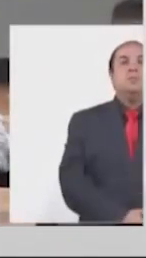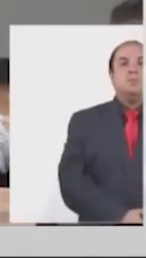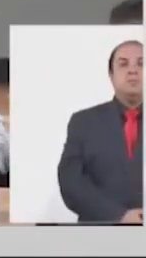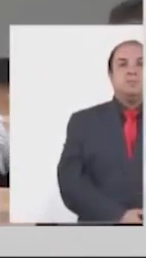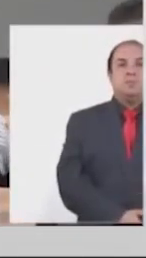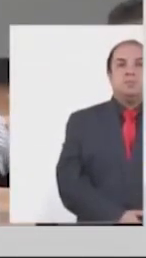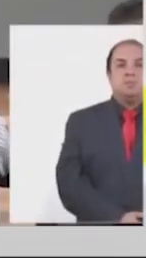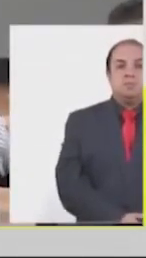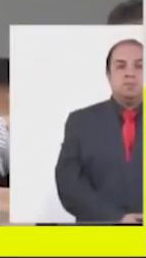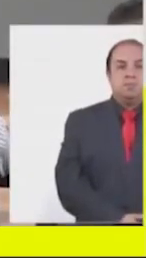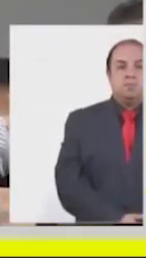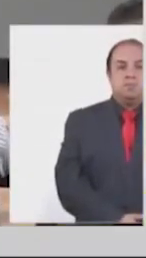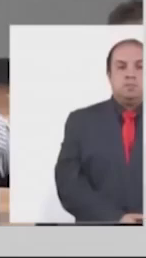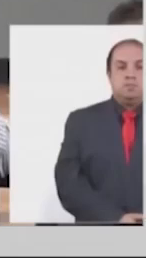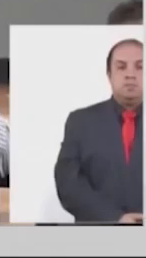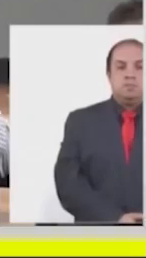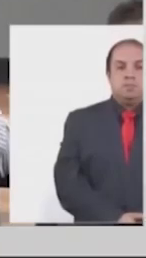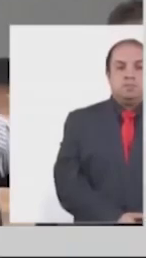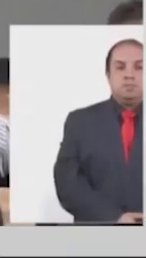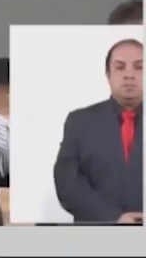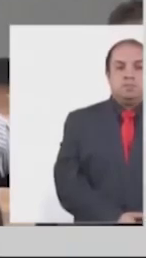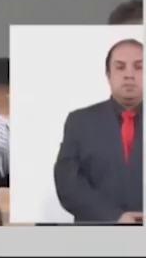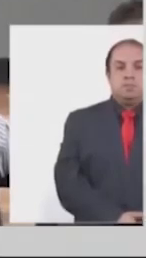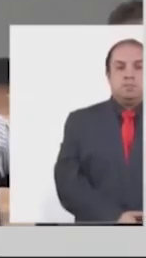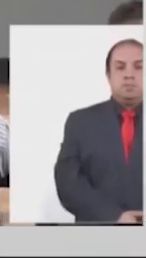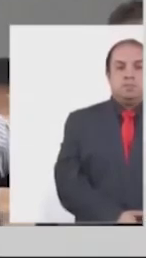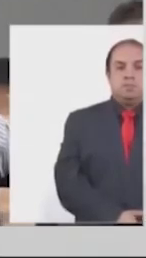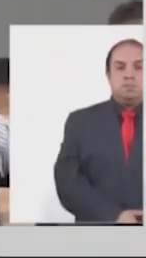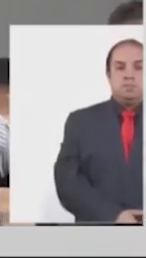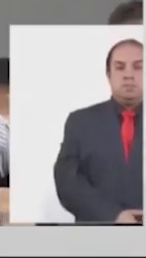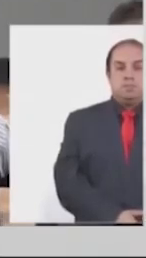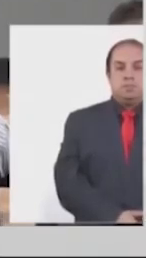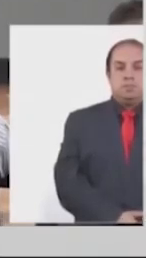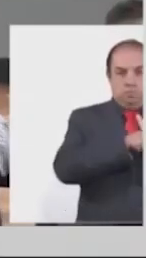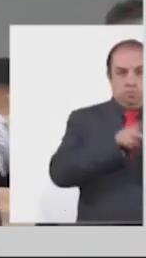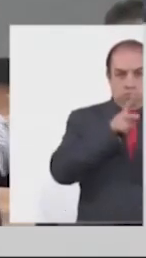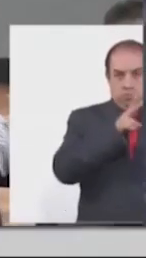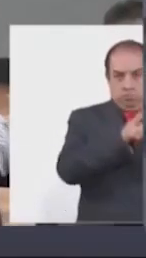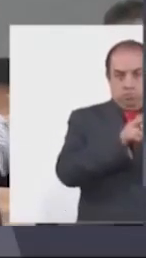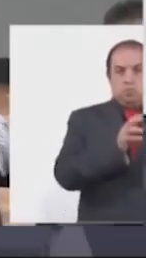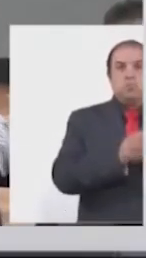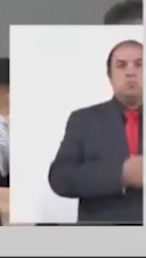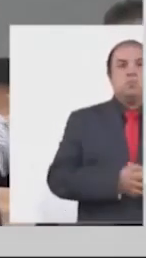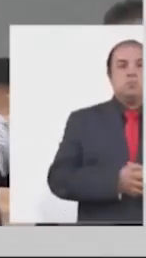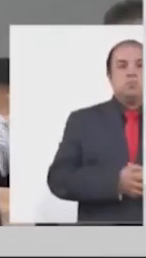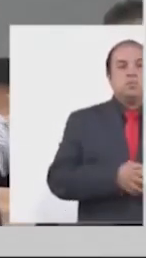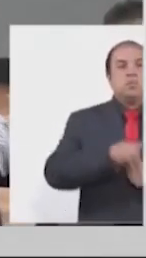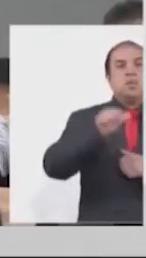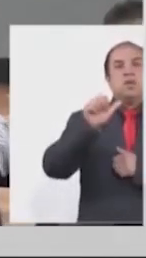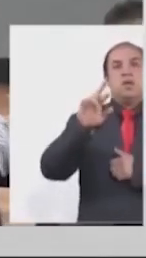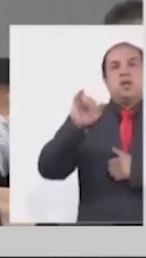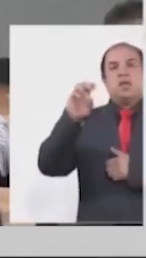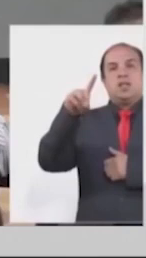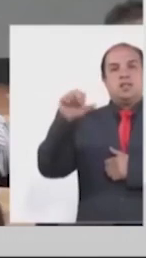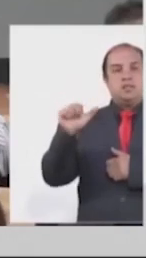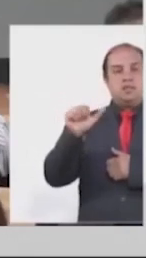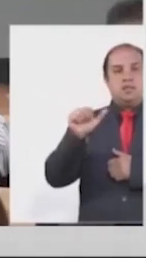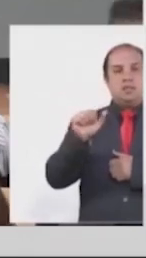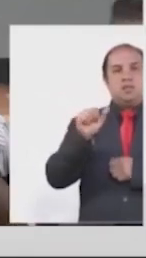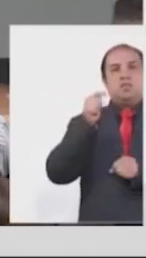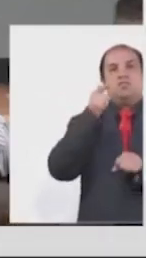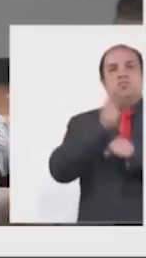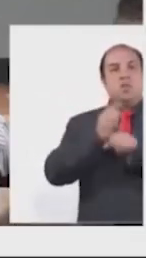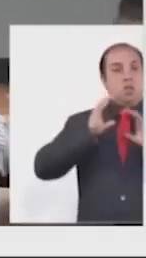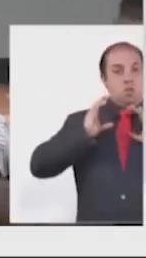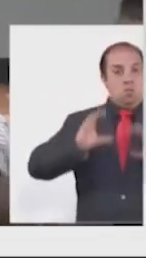las mujeres indignarte rayarse las vestiduras Y de paso te ejecutas a un peón menor que vendría a ser el fiscal de